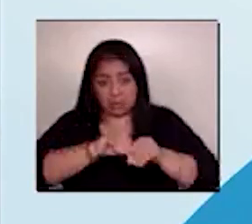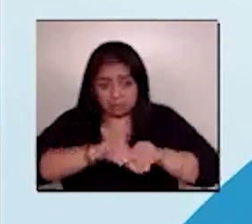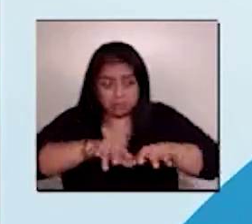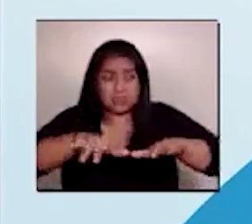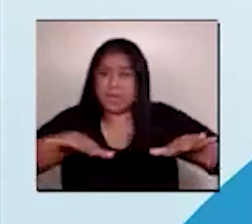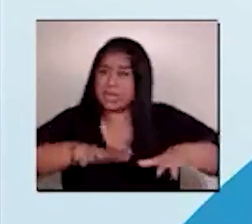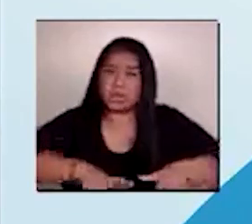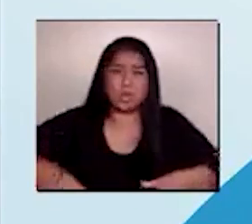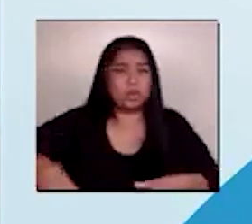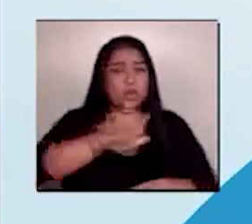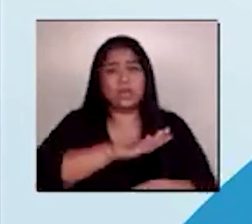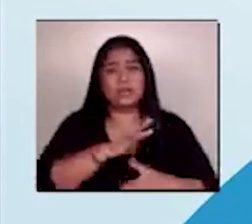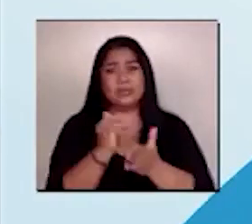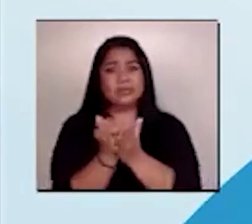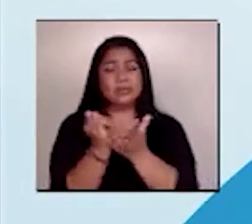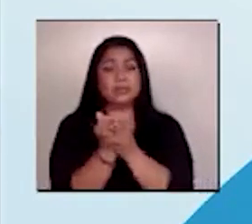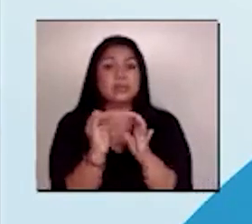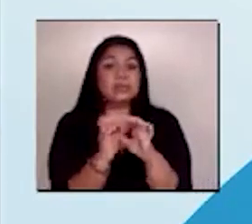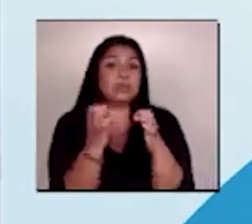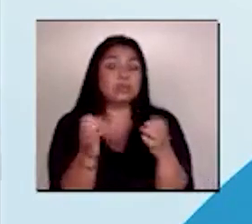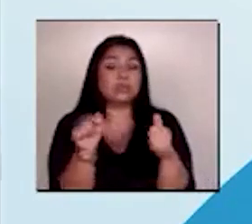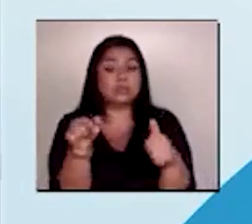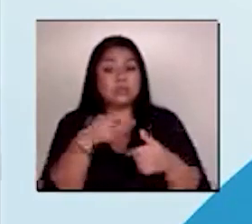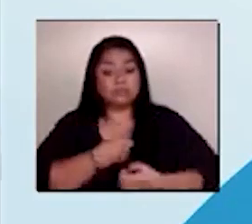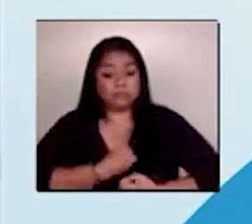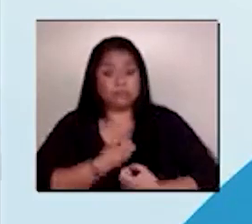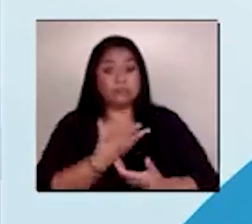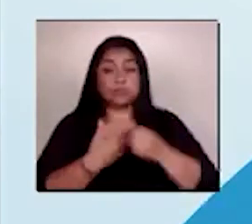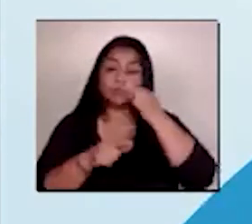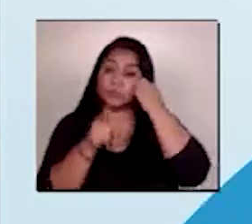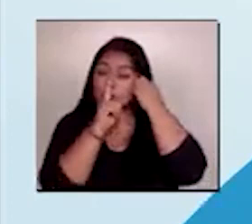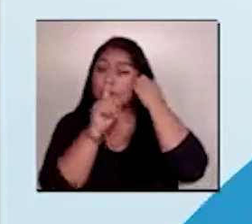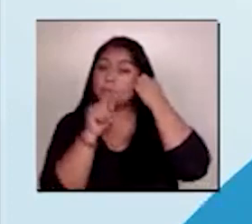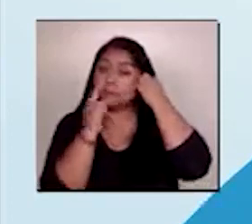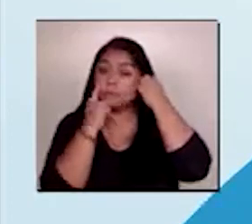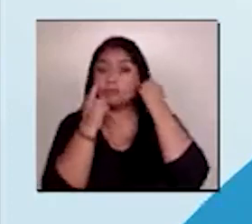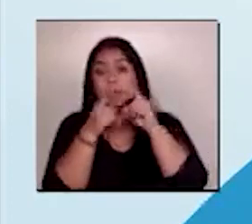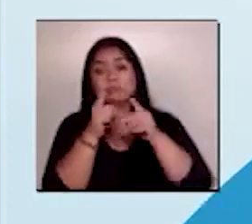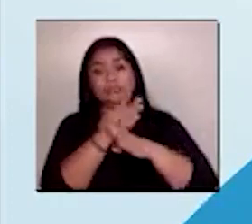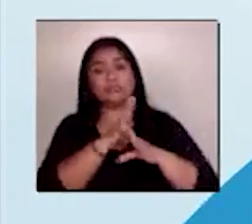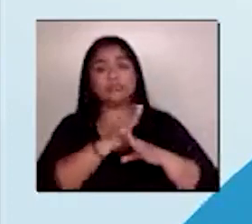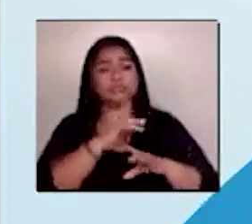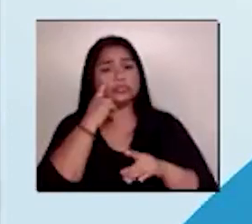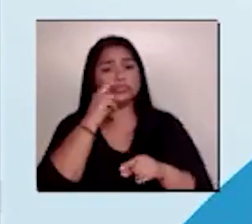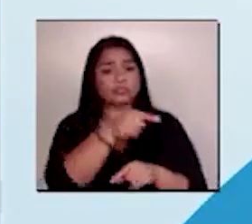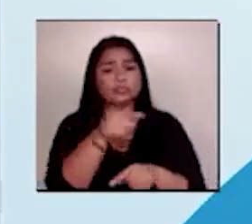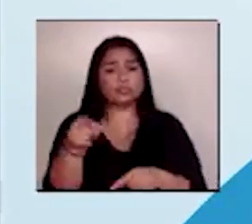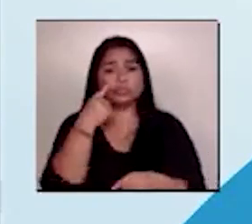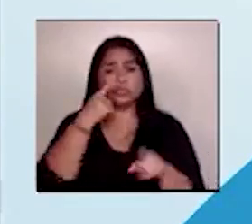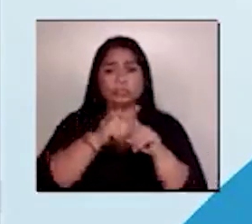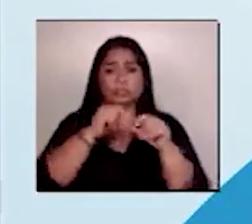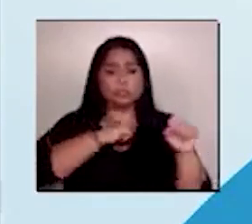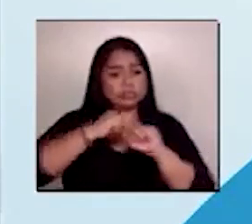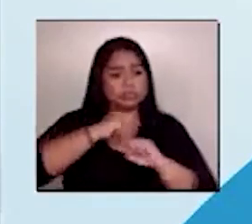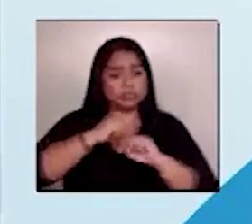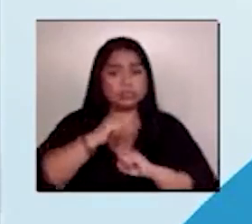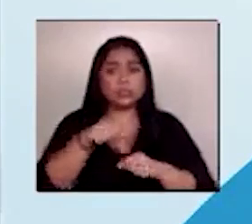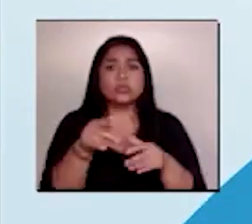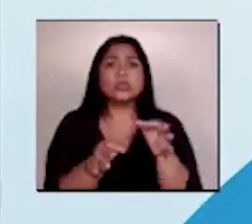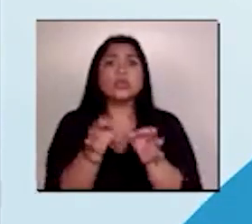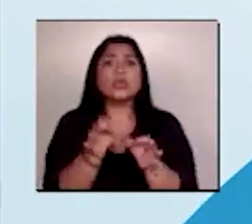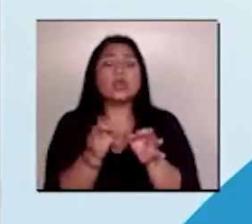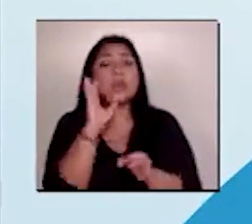todas las instituciones y se manifiestan y operan especialmente alrededor del aparato de justicia, porque